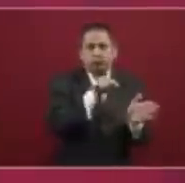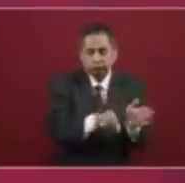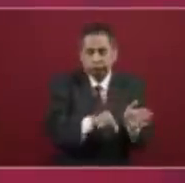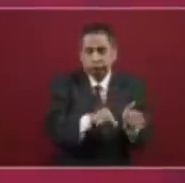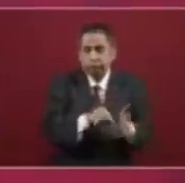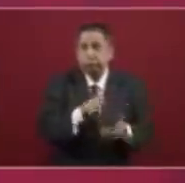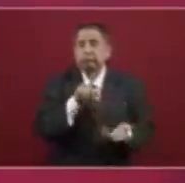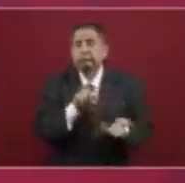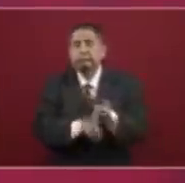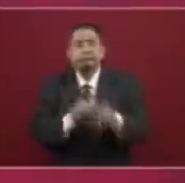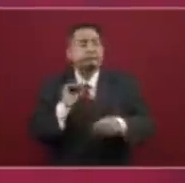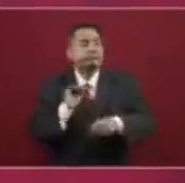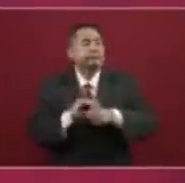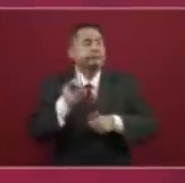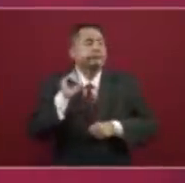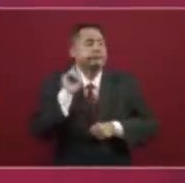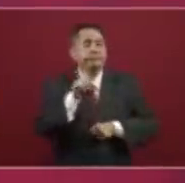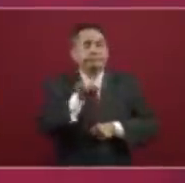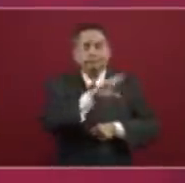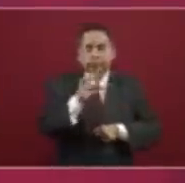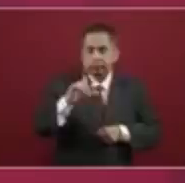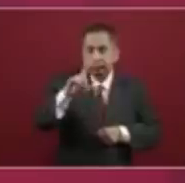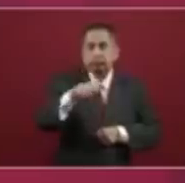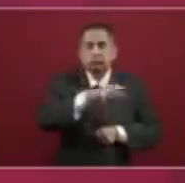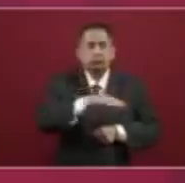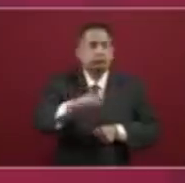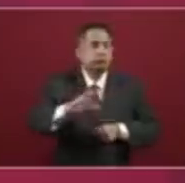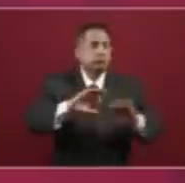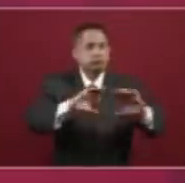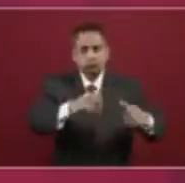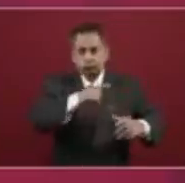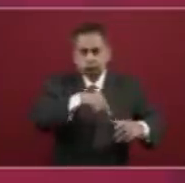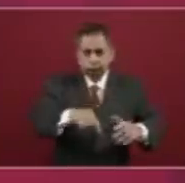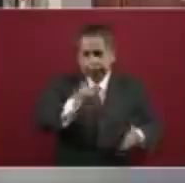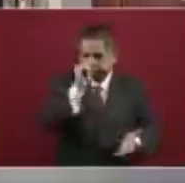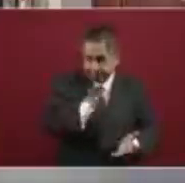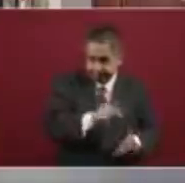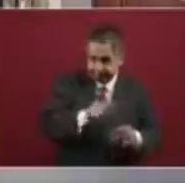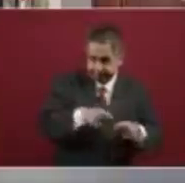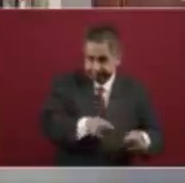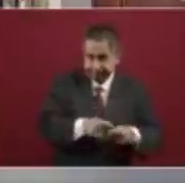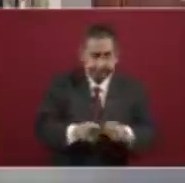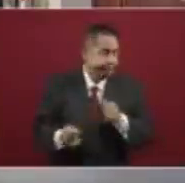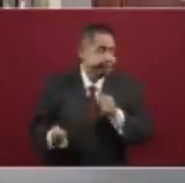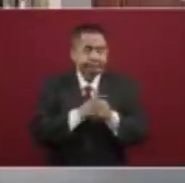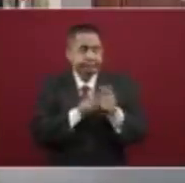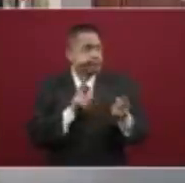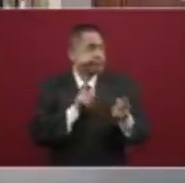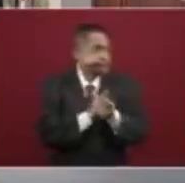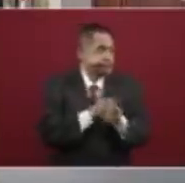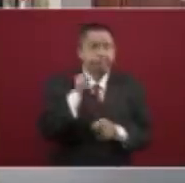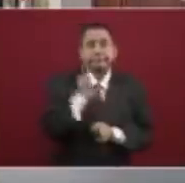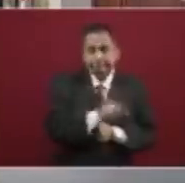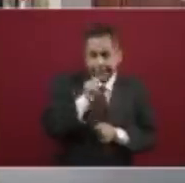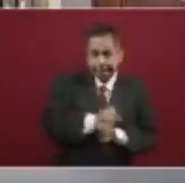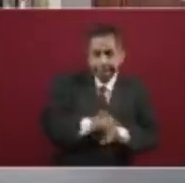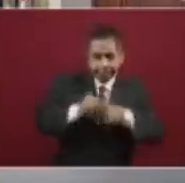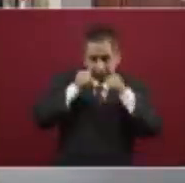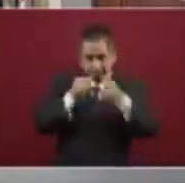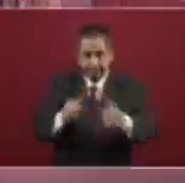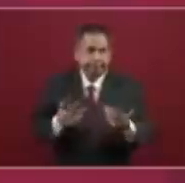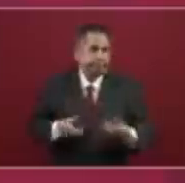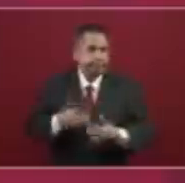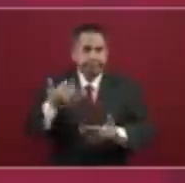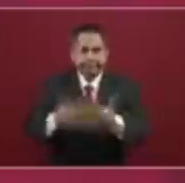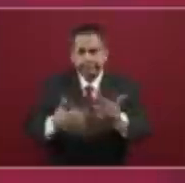comunidades, que están en colonias, la atención primaria. Nos faltan